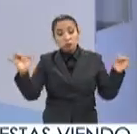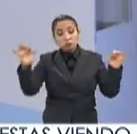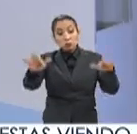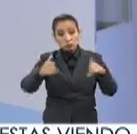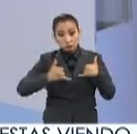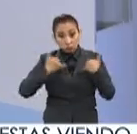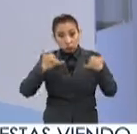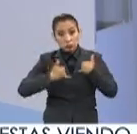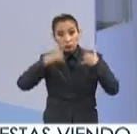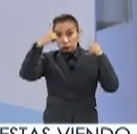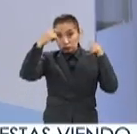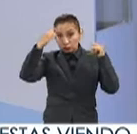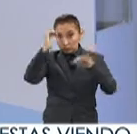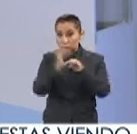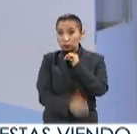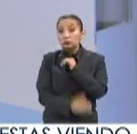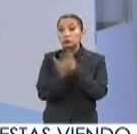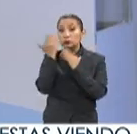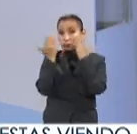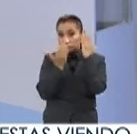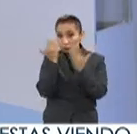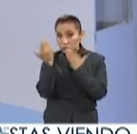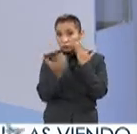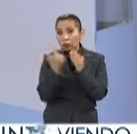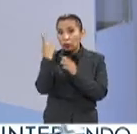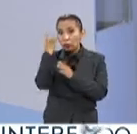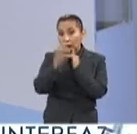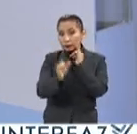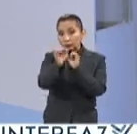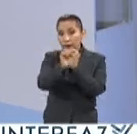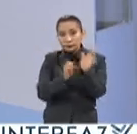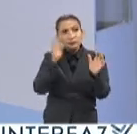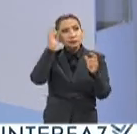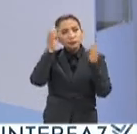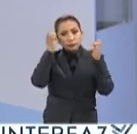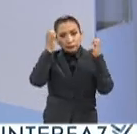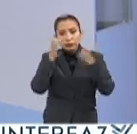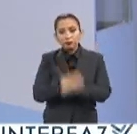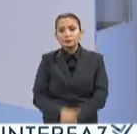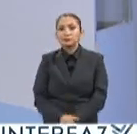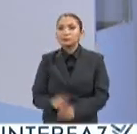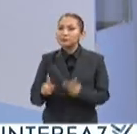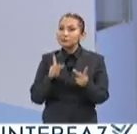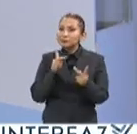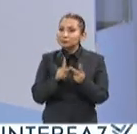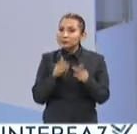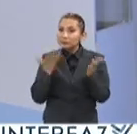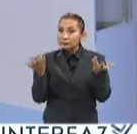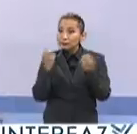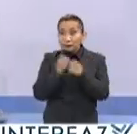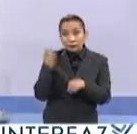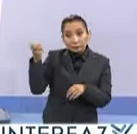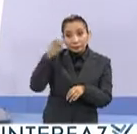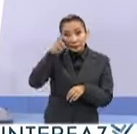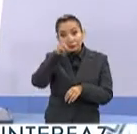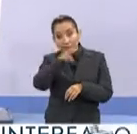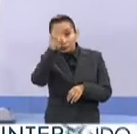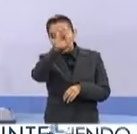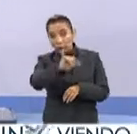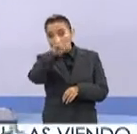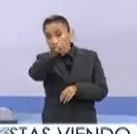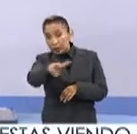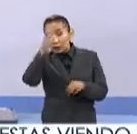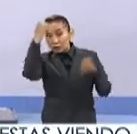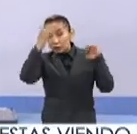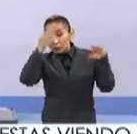de graduados, de estudiantes de últimos semestres que vienen a la exposición. Perfecto, pues entonces que no se pierdan este jueves y viernes